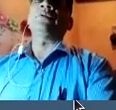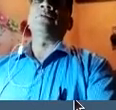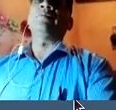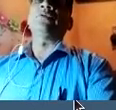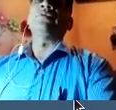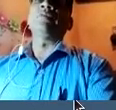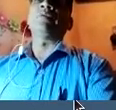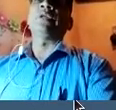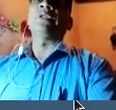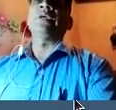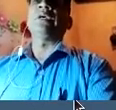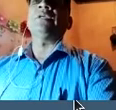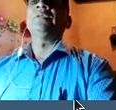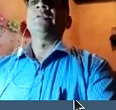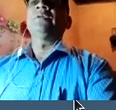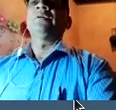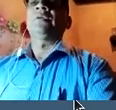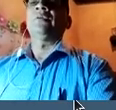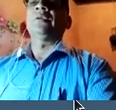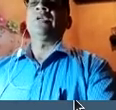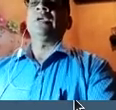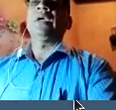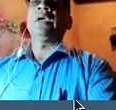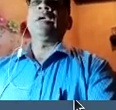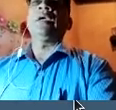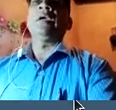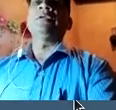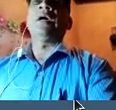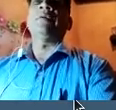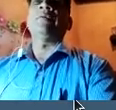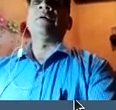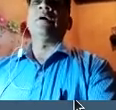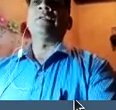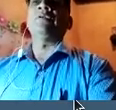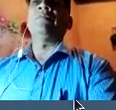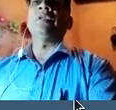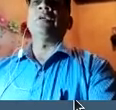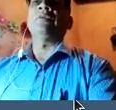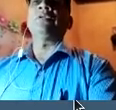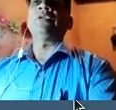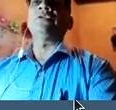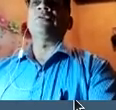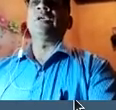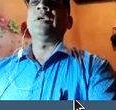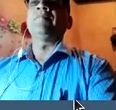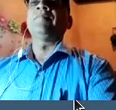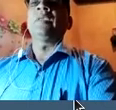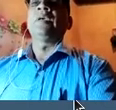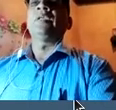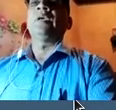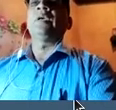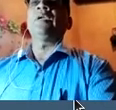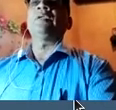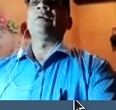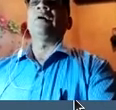Otro punto muy importante es, recuérdese que ya hablaban anteriormente usted sobre